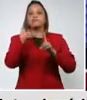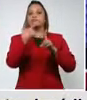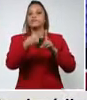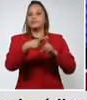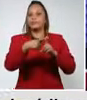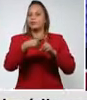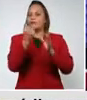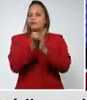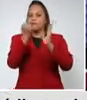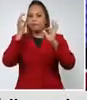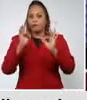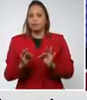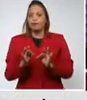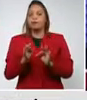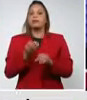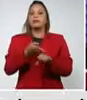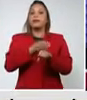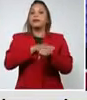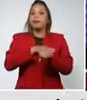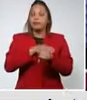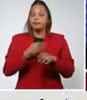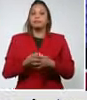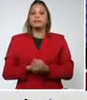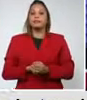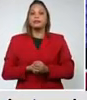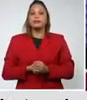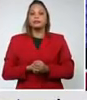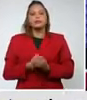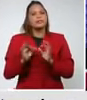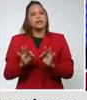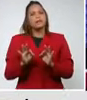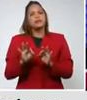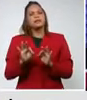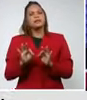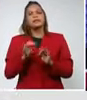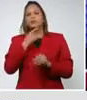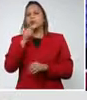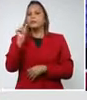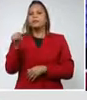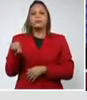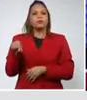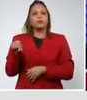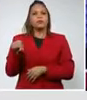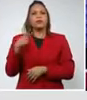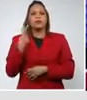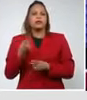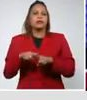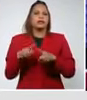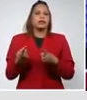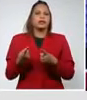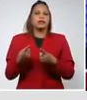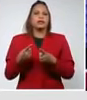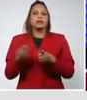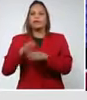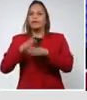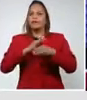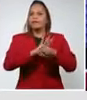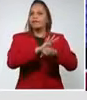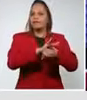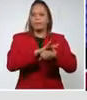confirmado previamente. Realmente no era una persona que tuviera unas comorbilidades